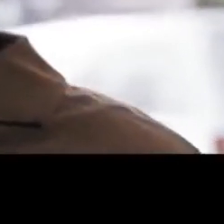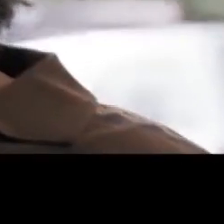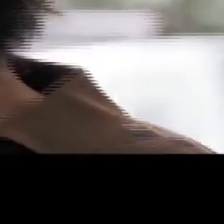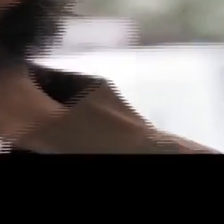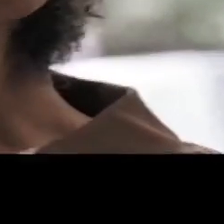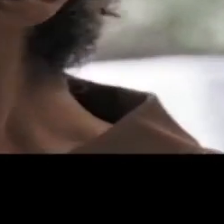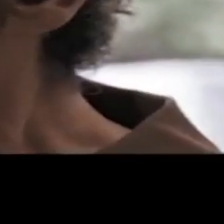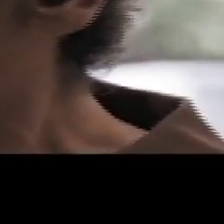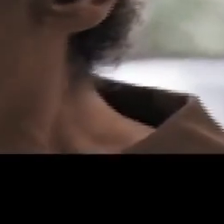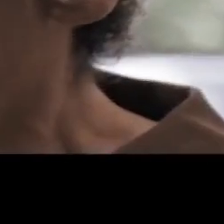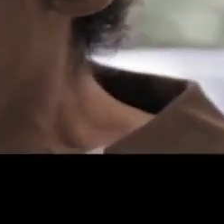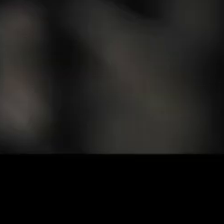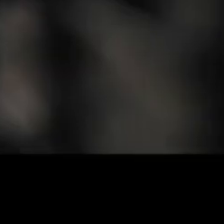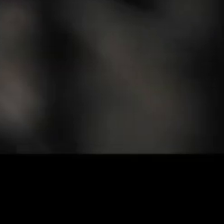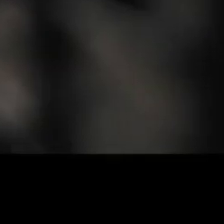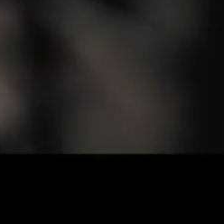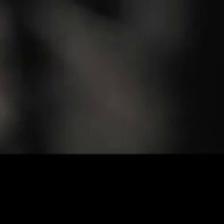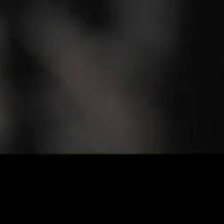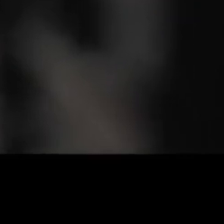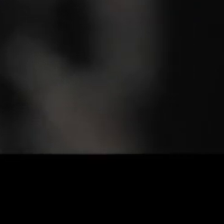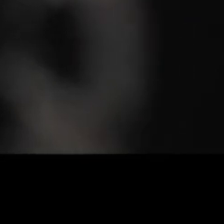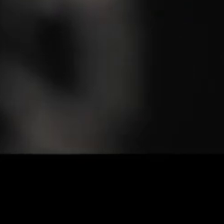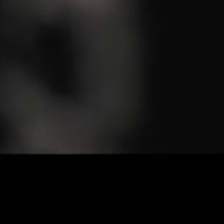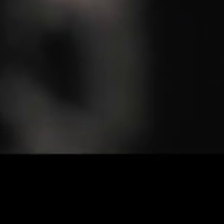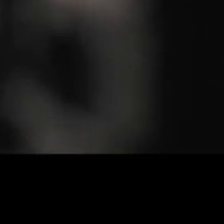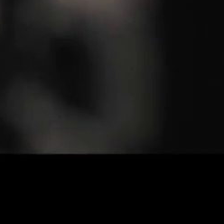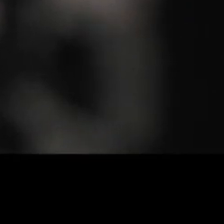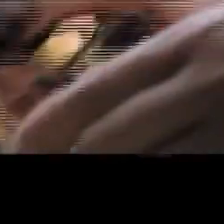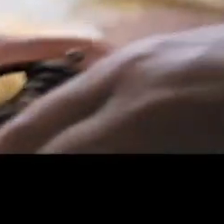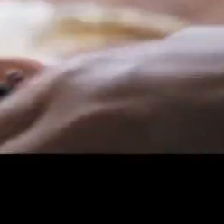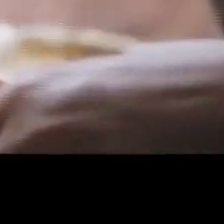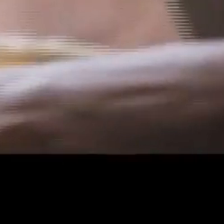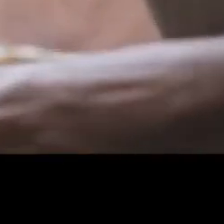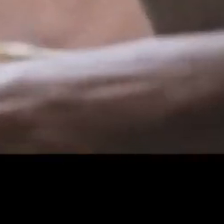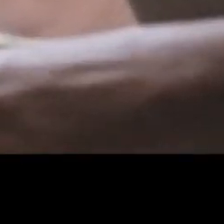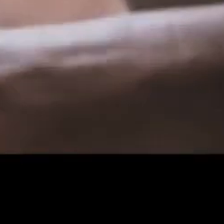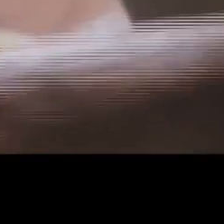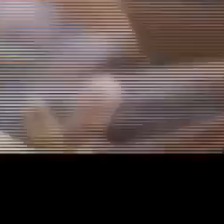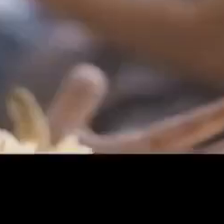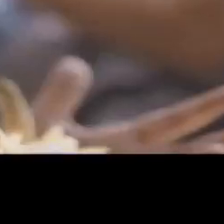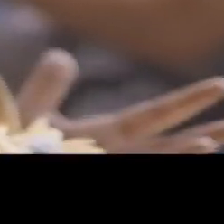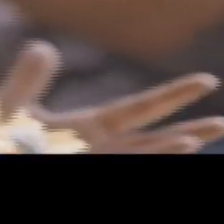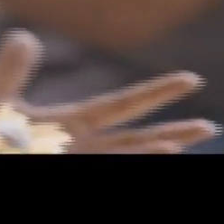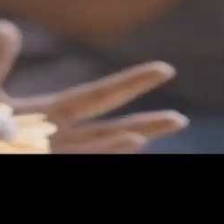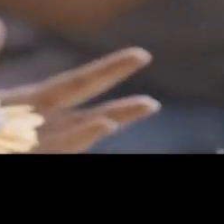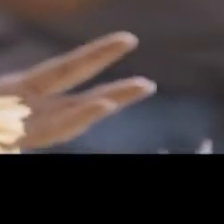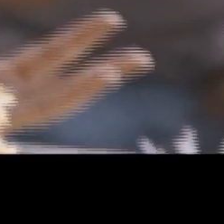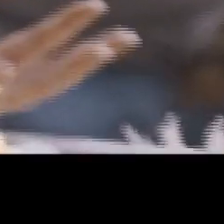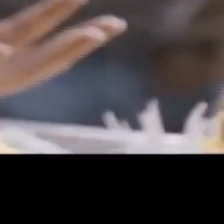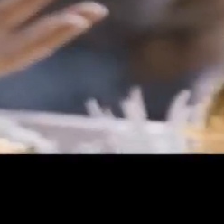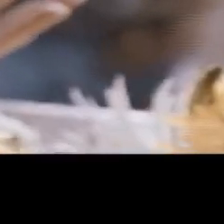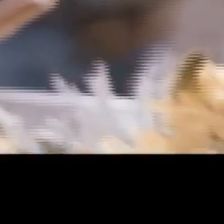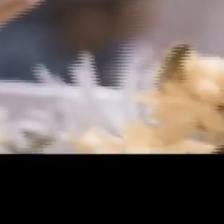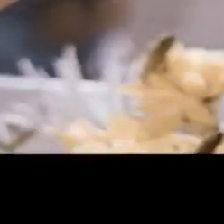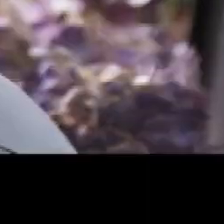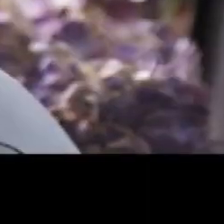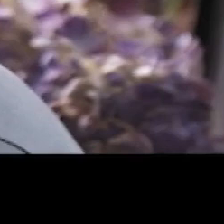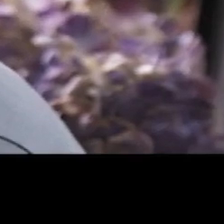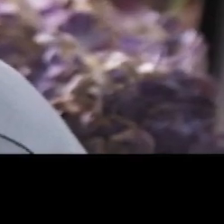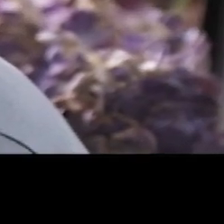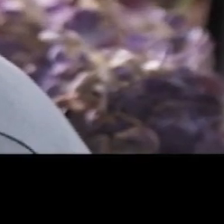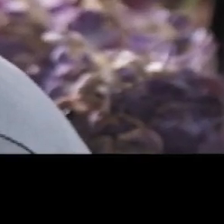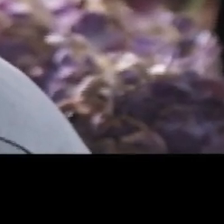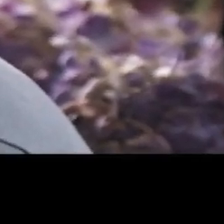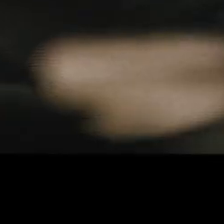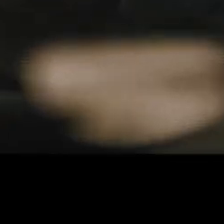Tu negocio de pequeño no tiene nada. Ahí no vemos una pequeña empresa, vemos